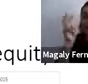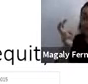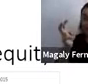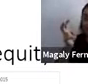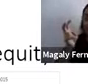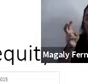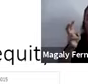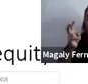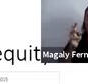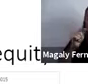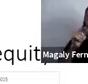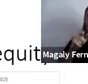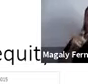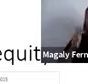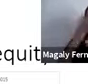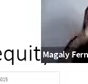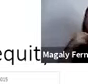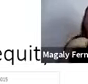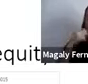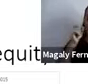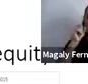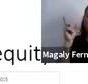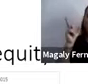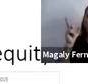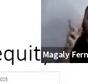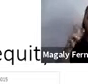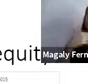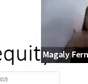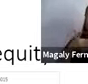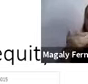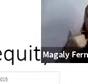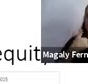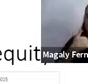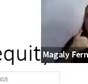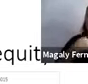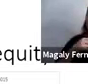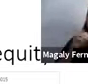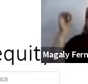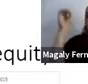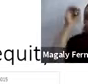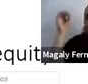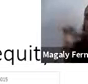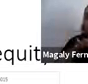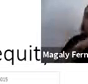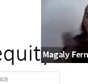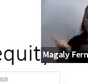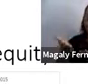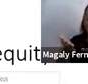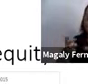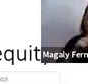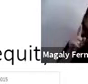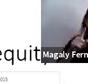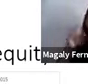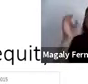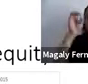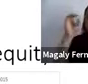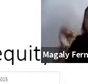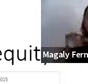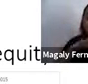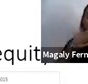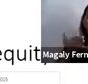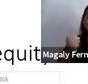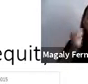y es algo que a mí me sorprende mucho. Luego tenemos la mortalidad, pero realmente la proporción de muertes que lo están siendo por COVID